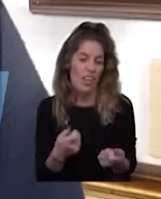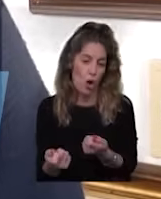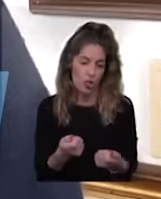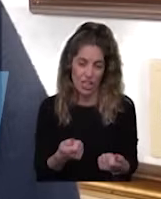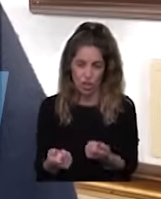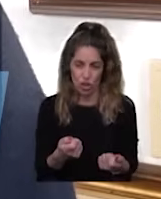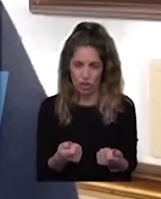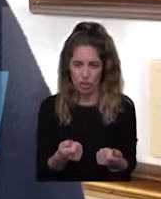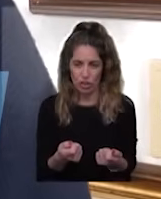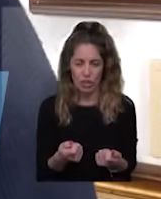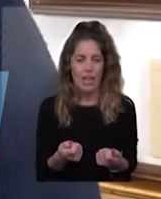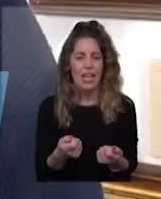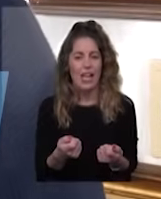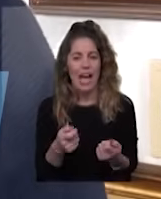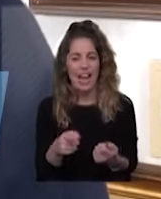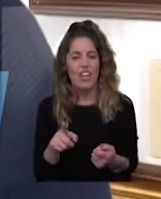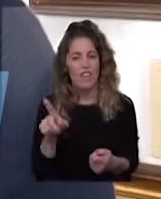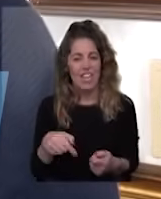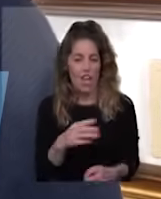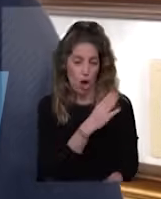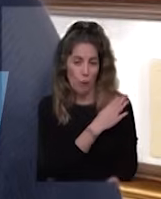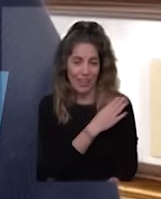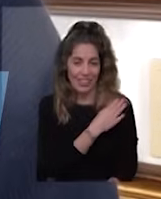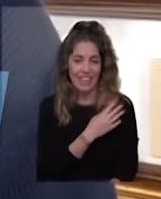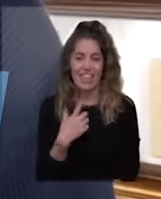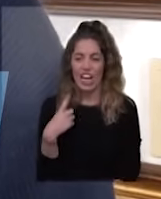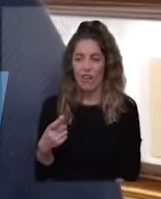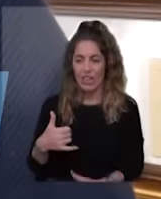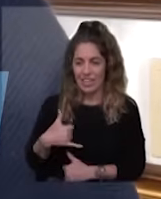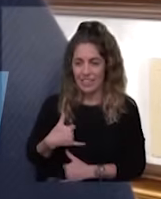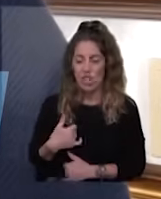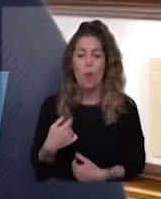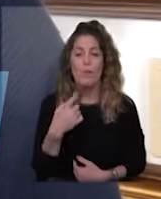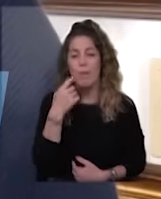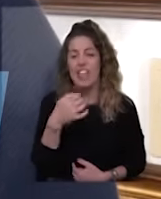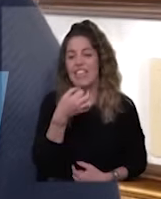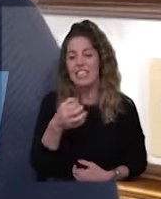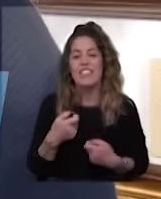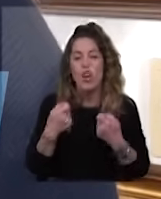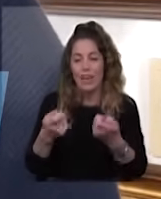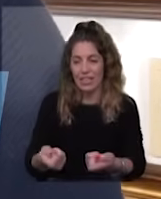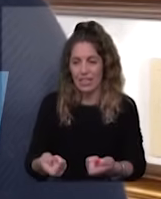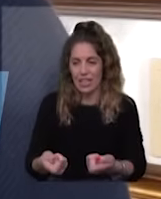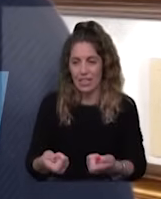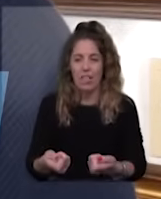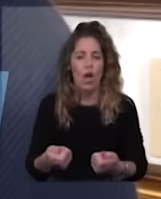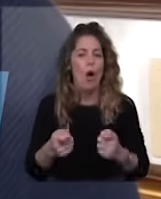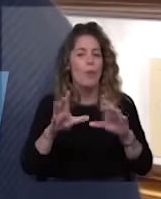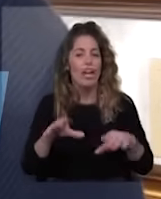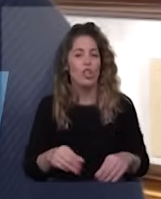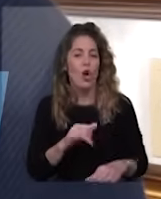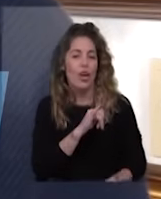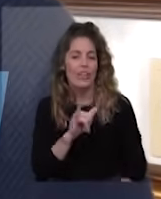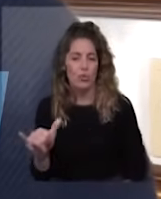negociación en la cual viene el comandante en jefe del ejército y mi padre dice que se lo van a entregar porque todos los que